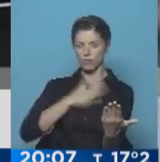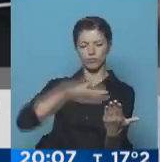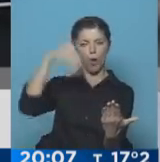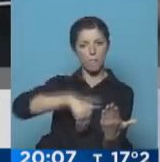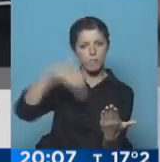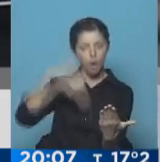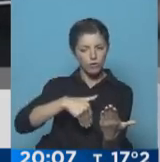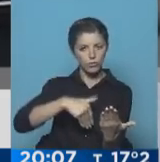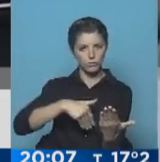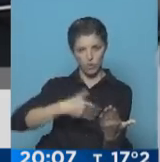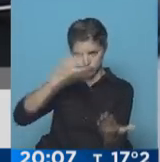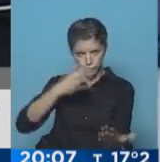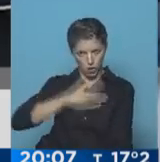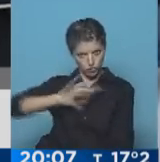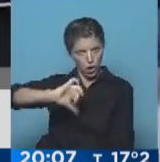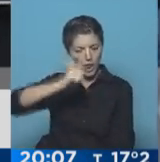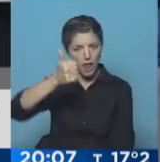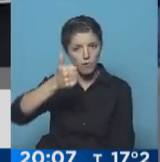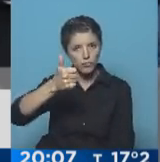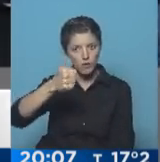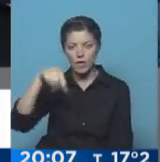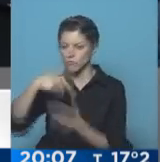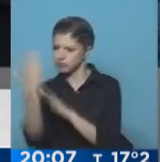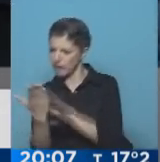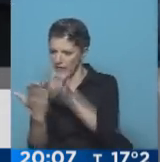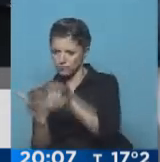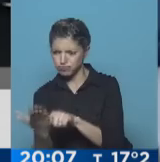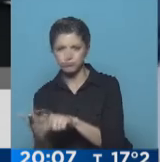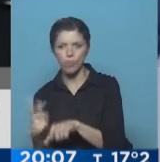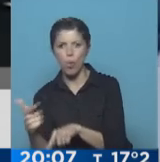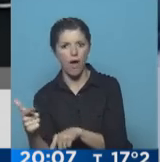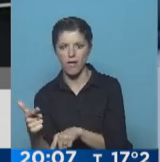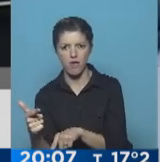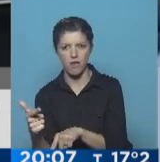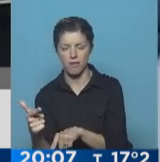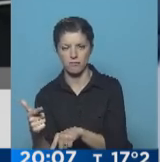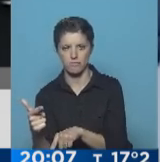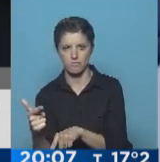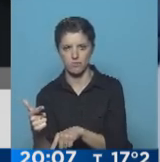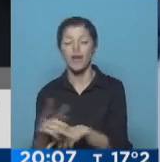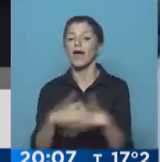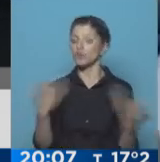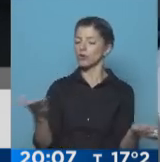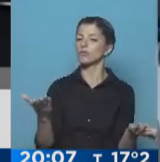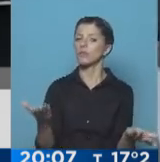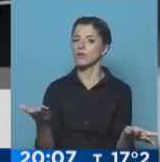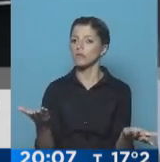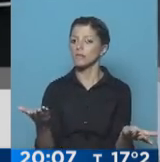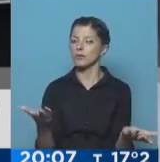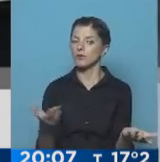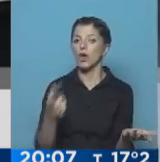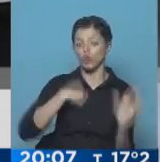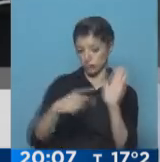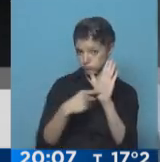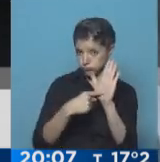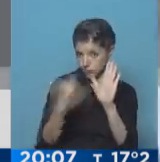los votos legítimos que ganamos en la urna, no aparecen cuando se cargan esas mesas en la Junta Electoral. Y lo tenemos, digamos, acreditamos